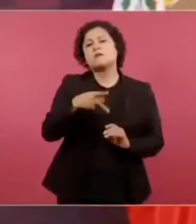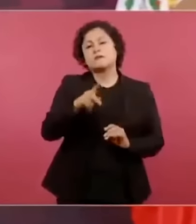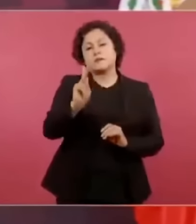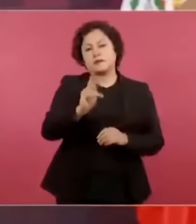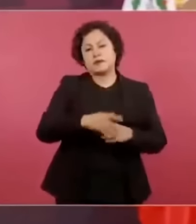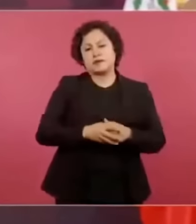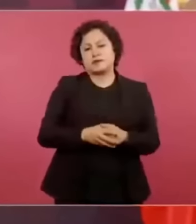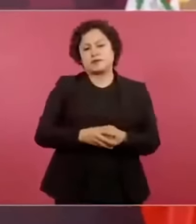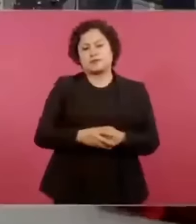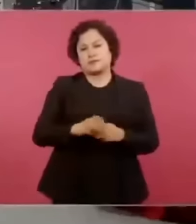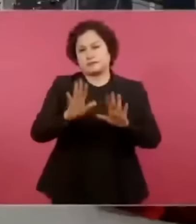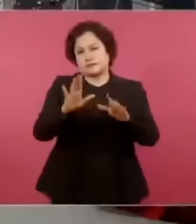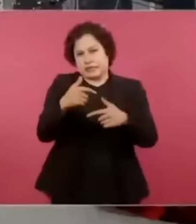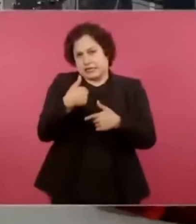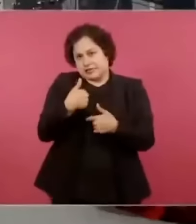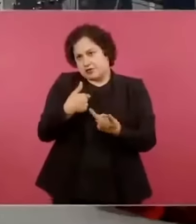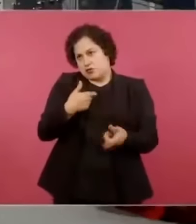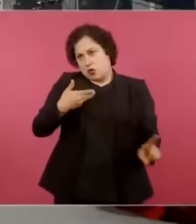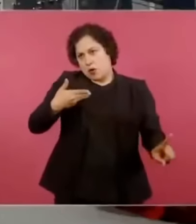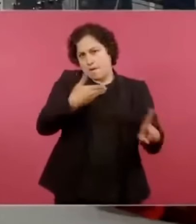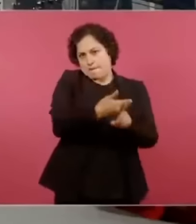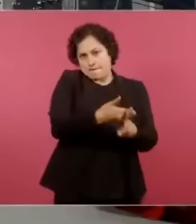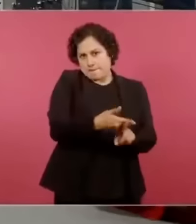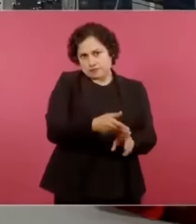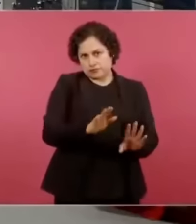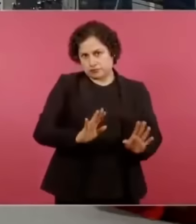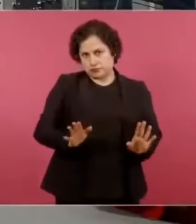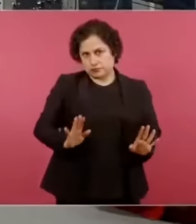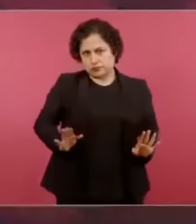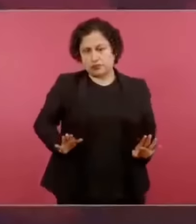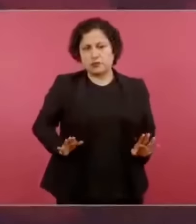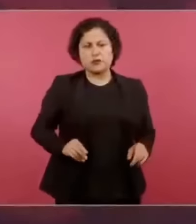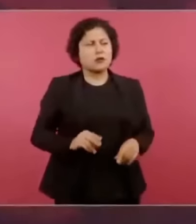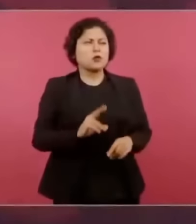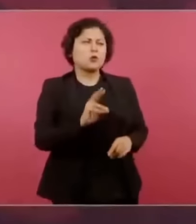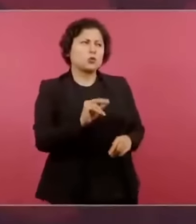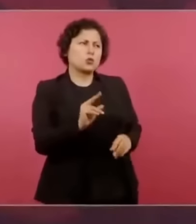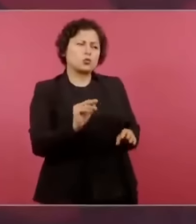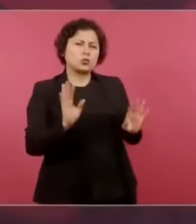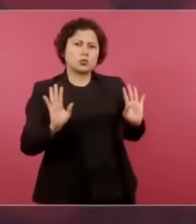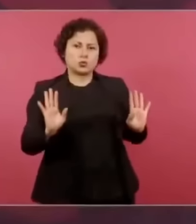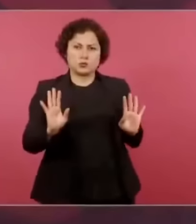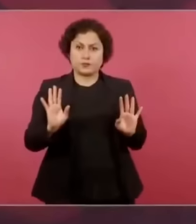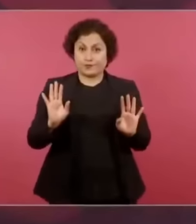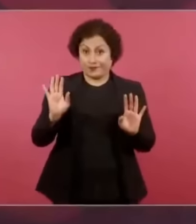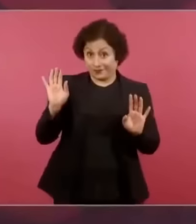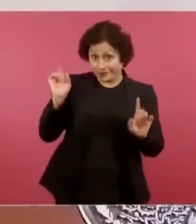voy a hablar mal. No, pues… Sí. Solo lo que ella es. Está compitiendo